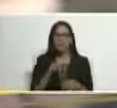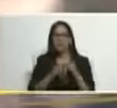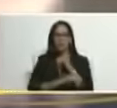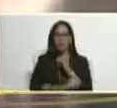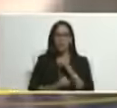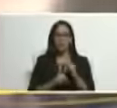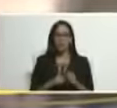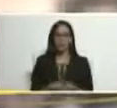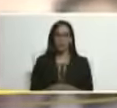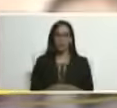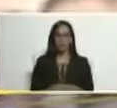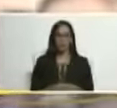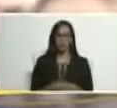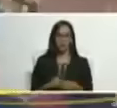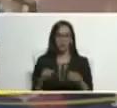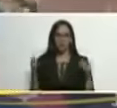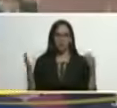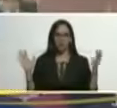traidores.